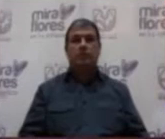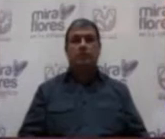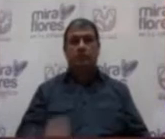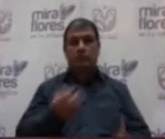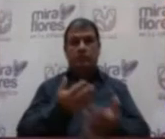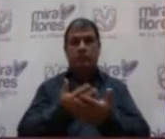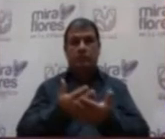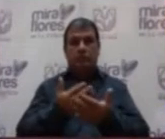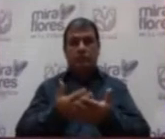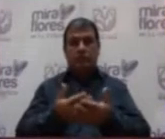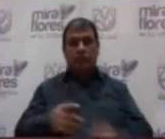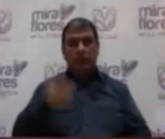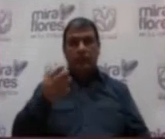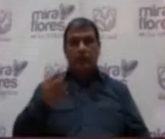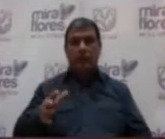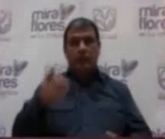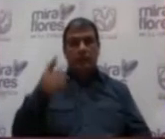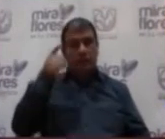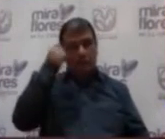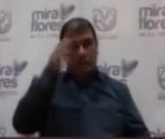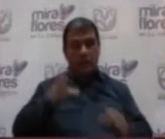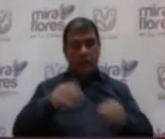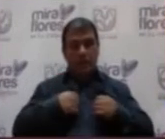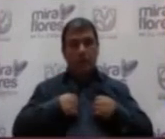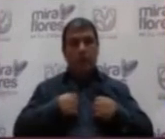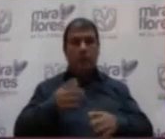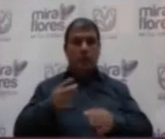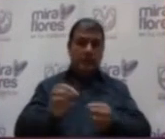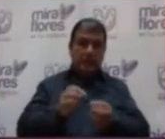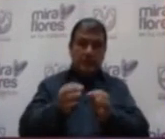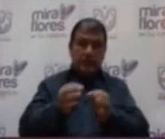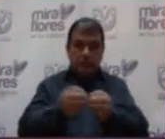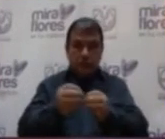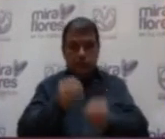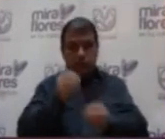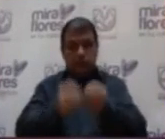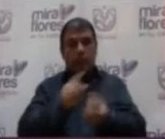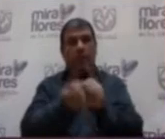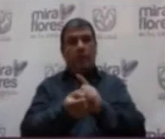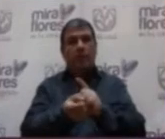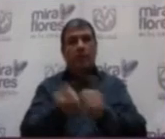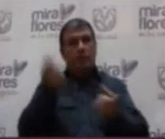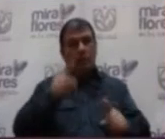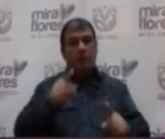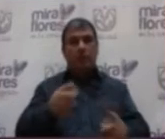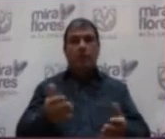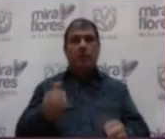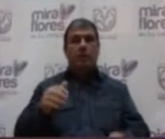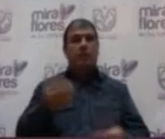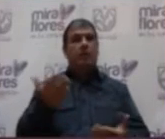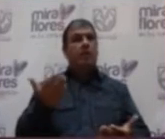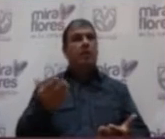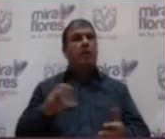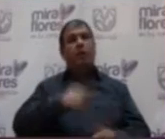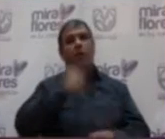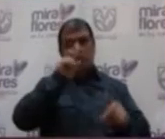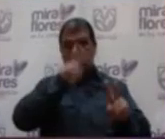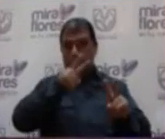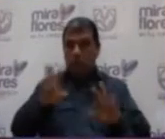Muy bien, entonces se va a tomar en cuenta lo expresado y se corregirá de acuerdo a la realidad. ¿Alguna otra